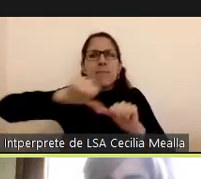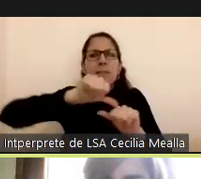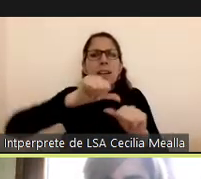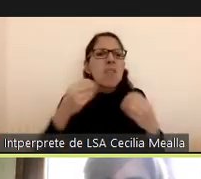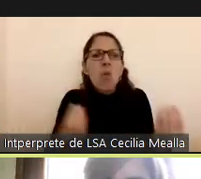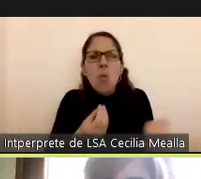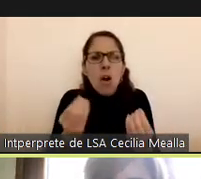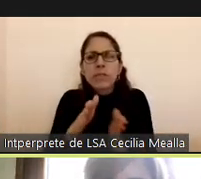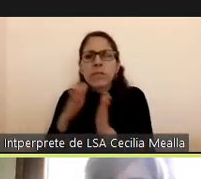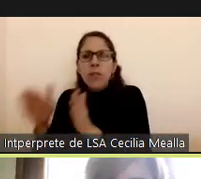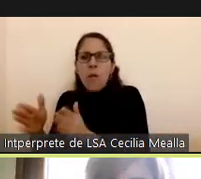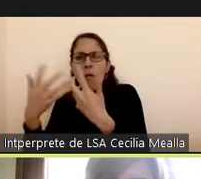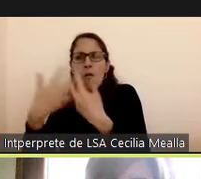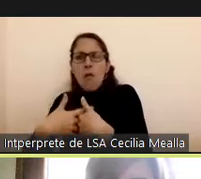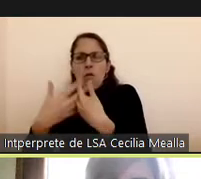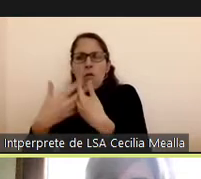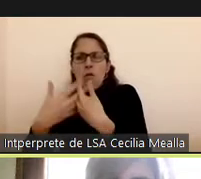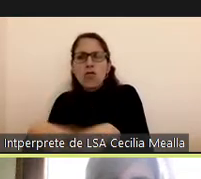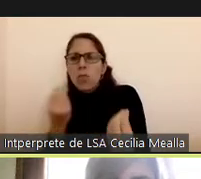su función.